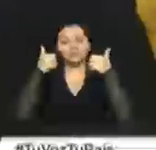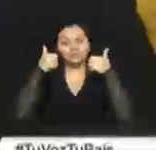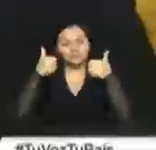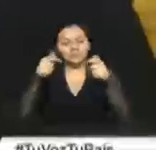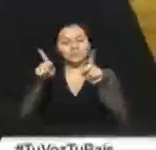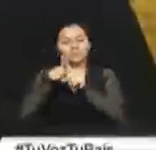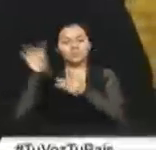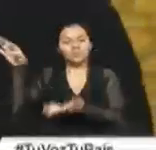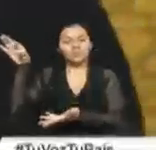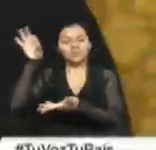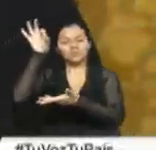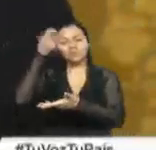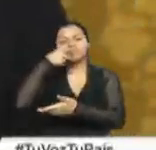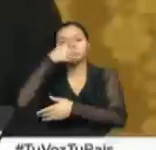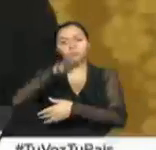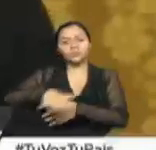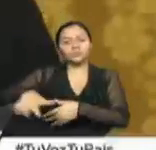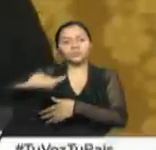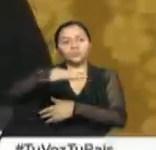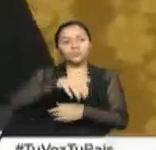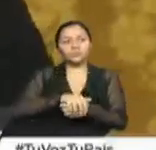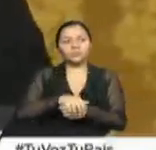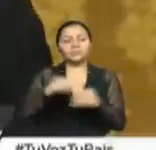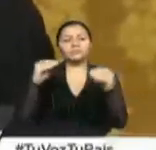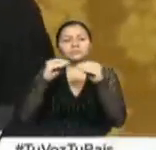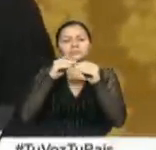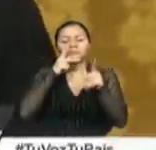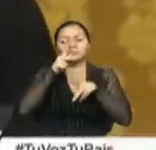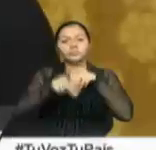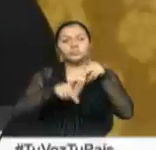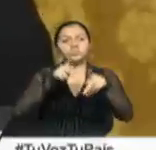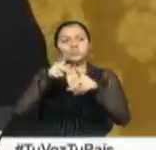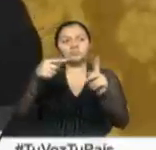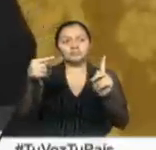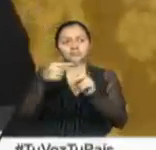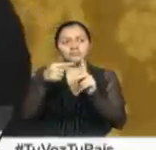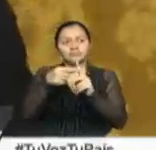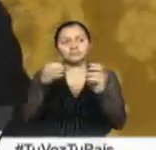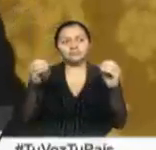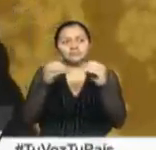un representante de ese pueblo, ese alma popular, cuyo sentir